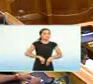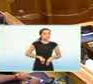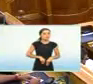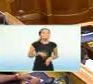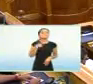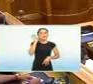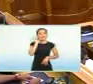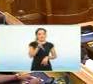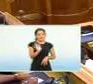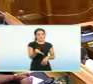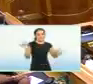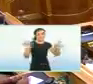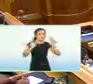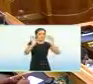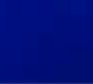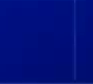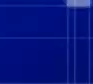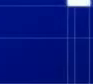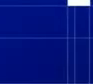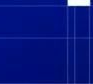liquidez de las comunidades se han convertido